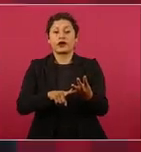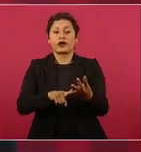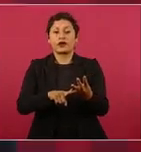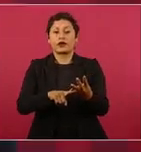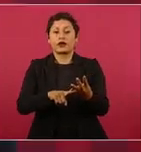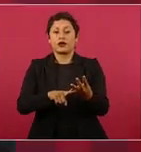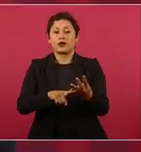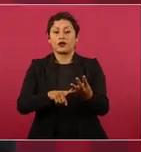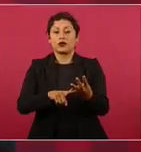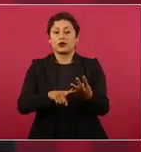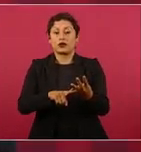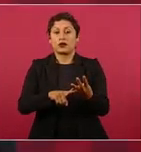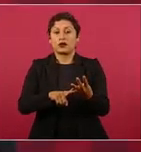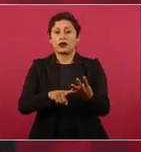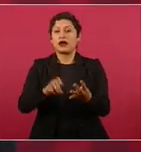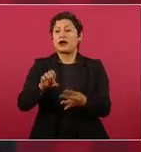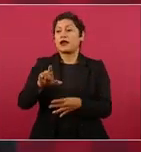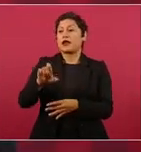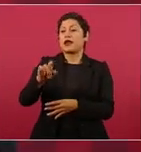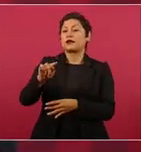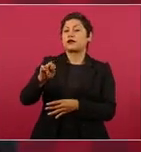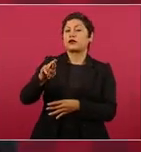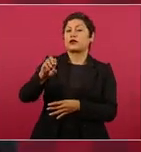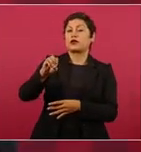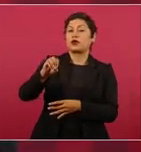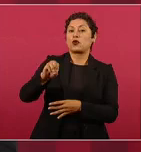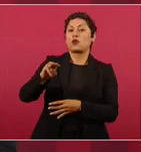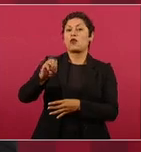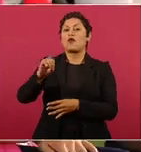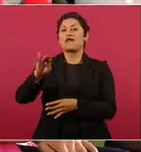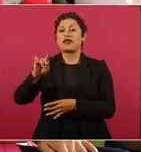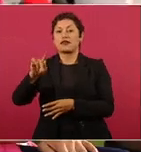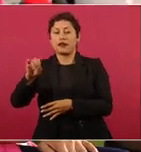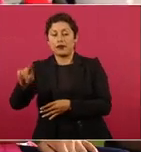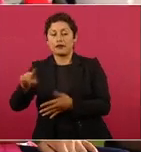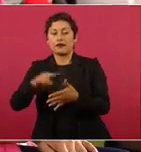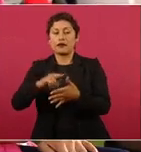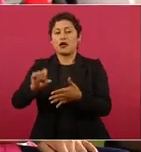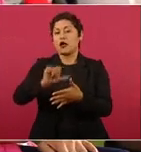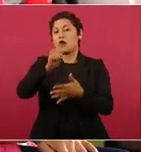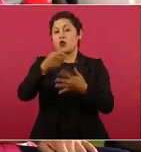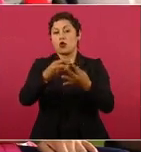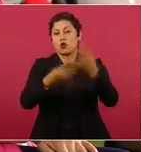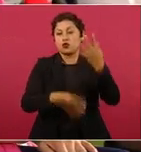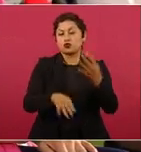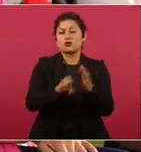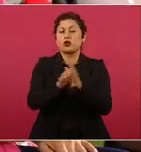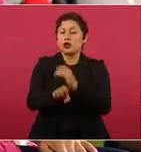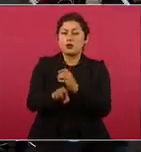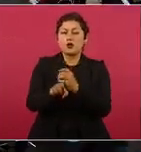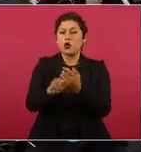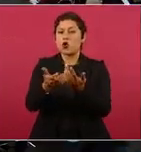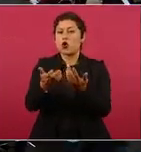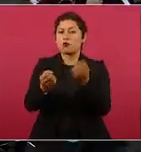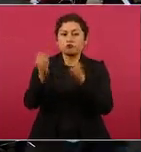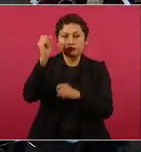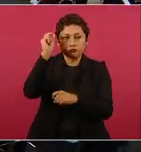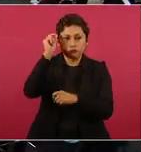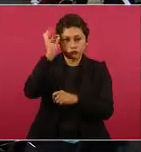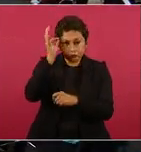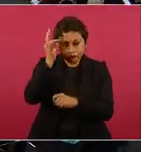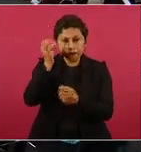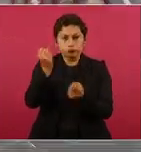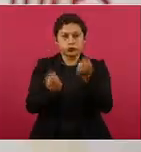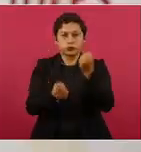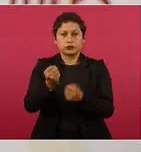¿Perdón? Agrega electromovilidad y otros sectores como semiconductores. Okay. Sí. Entonces yo preparo